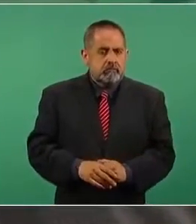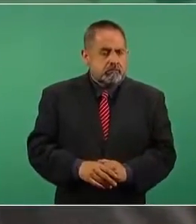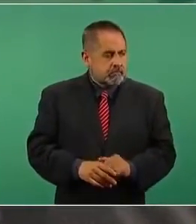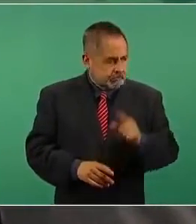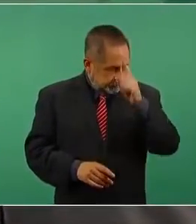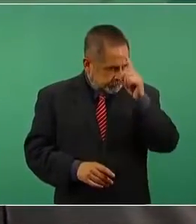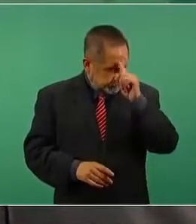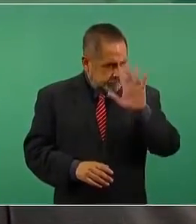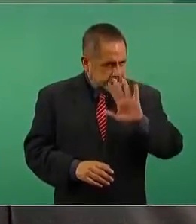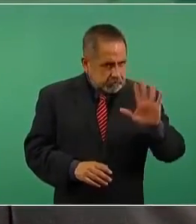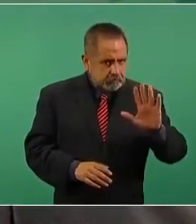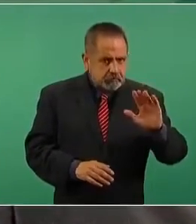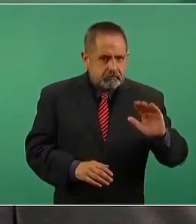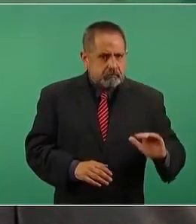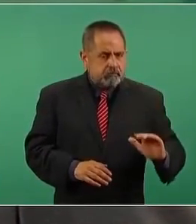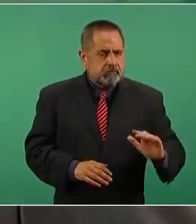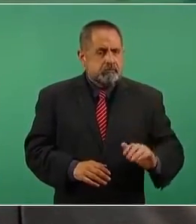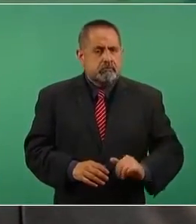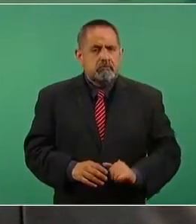serénate.